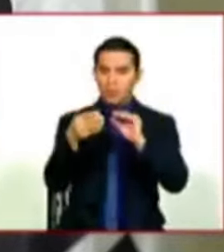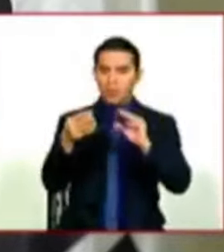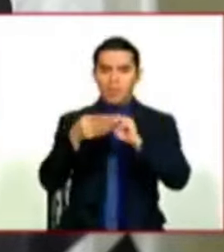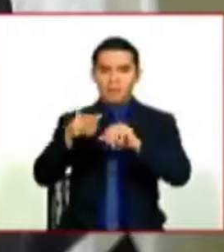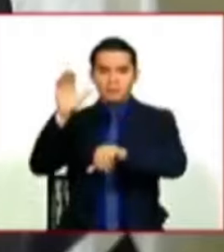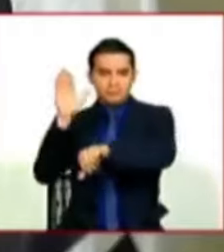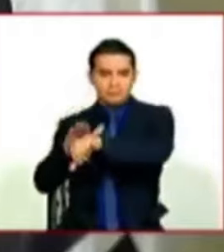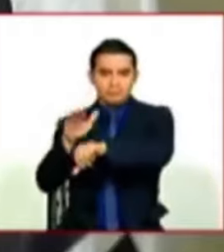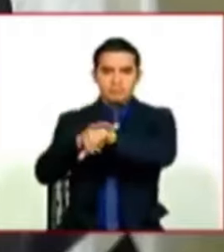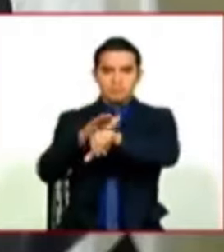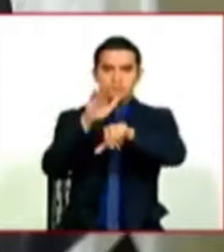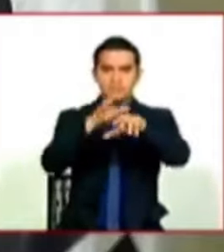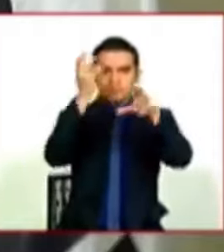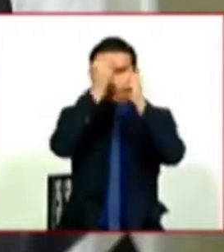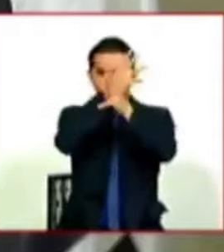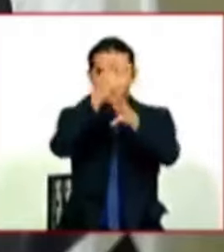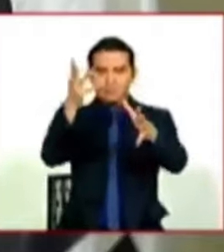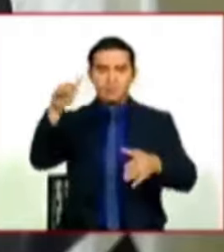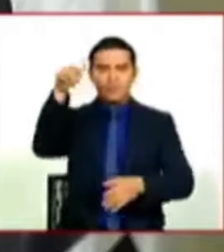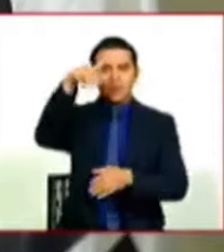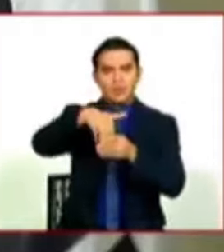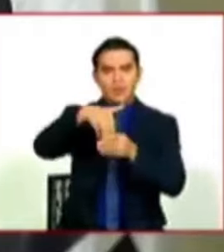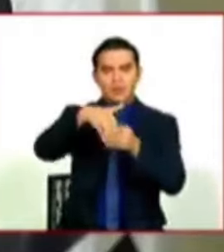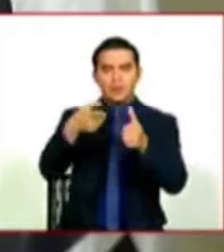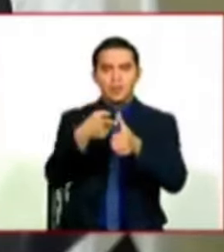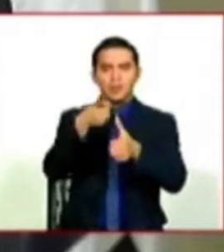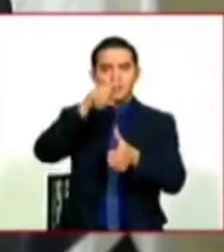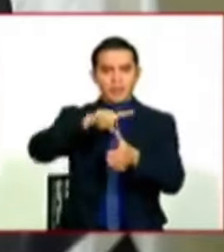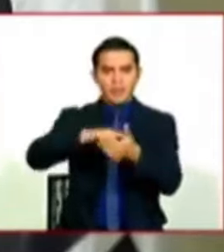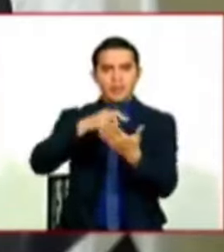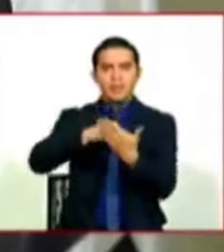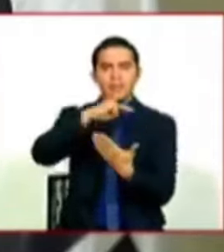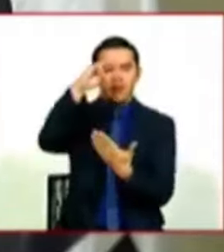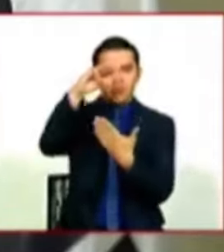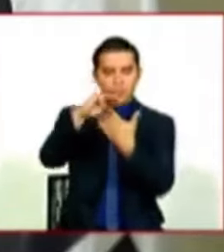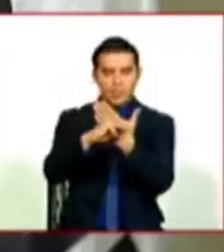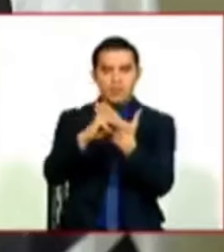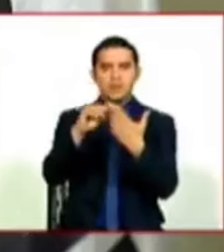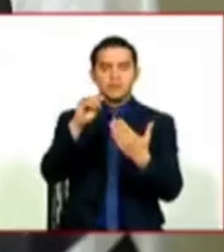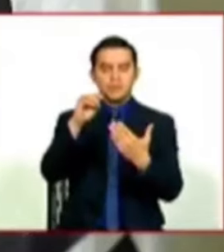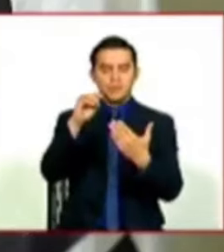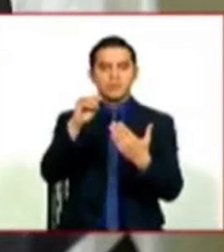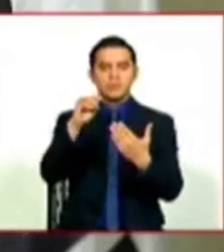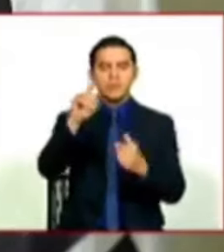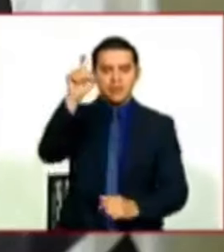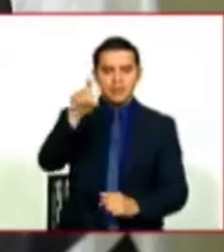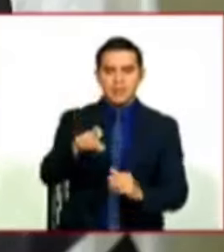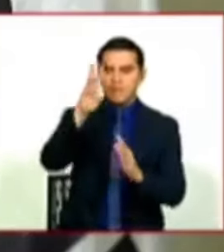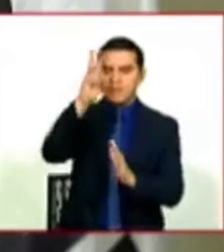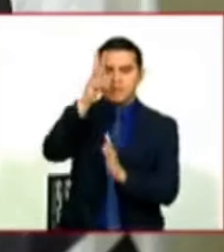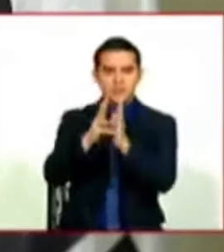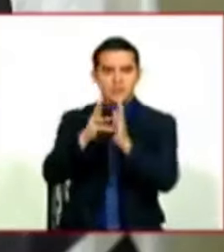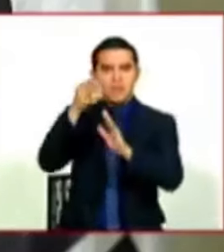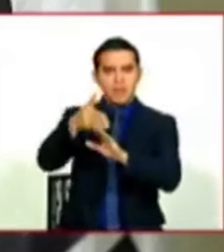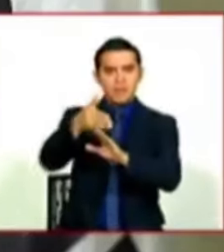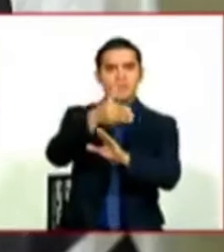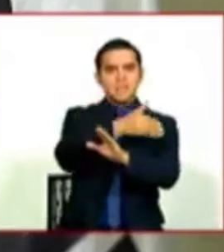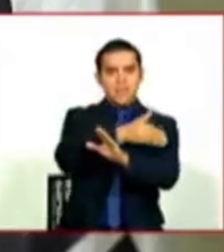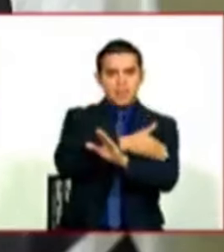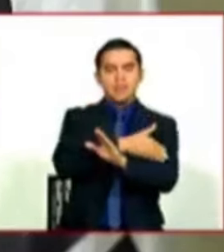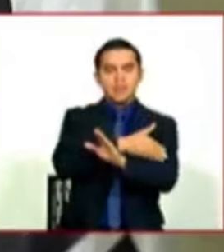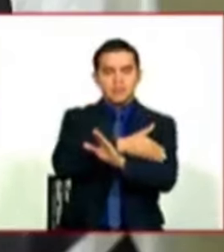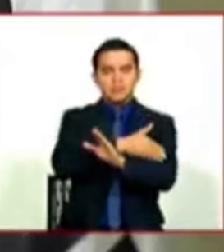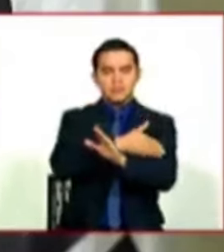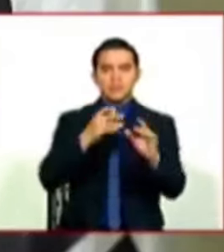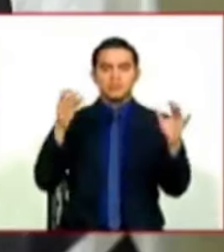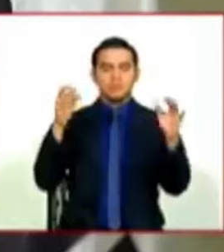de elecciones primarias debe hacerse 6 meses antes de la fecha de realización de las mismas, el